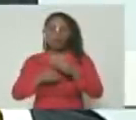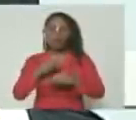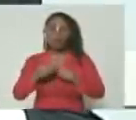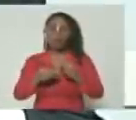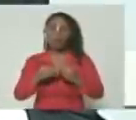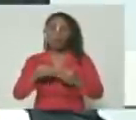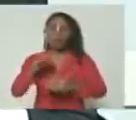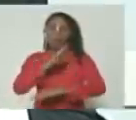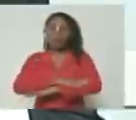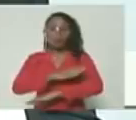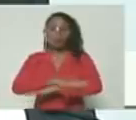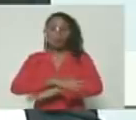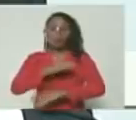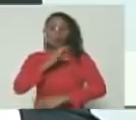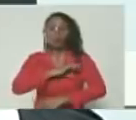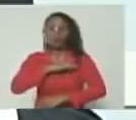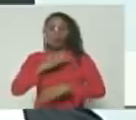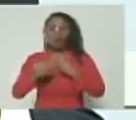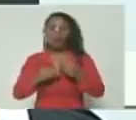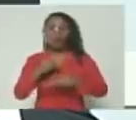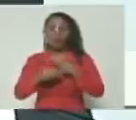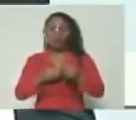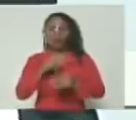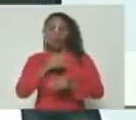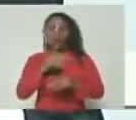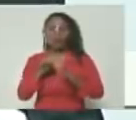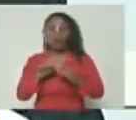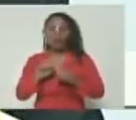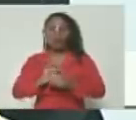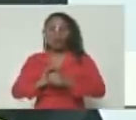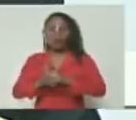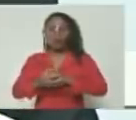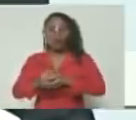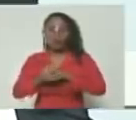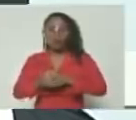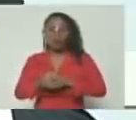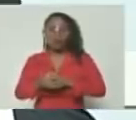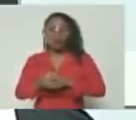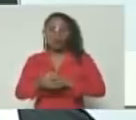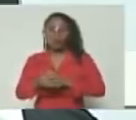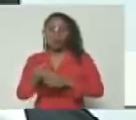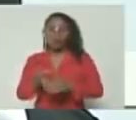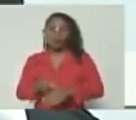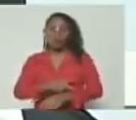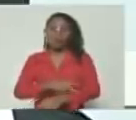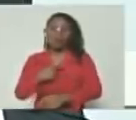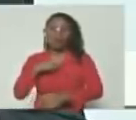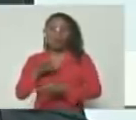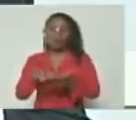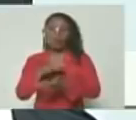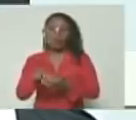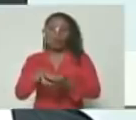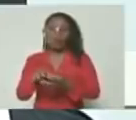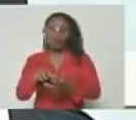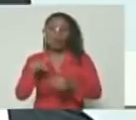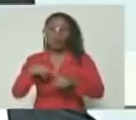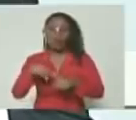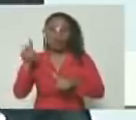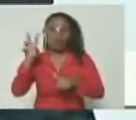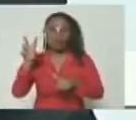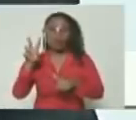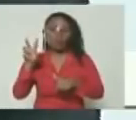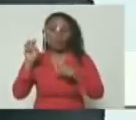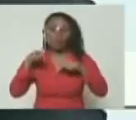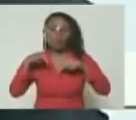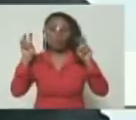acción social. ¿Cómo vamos a abordar en el medio de esta pandemia que le pone una sobrecarga a lo que es la crisis social del país, estos temas?